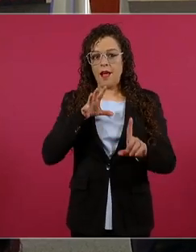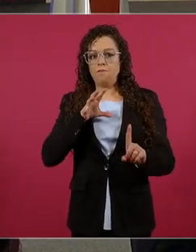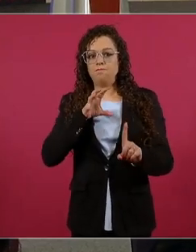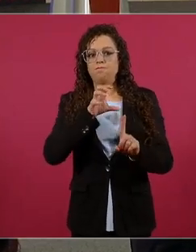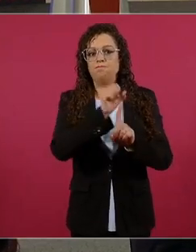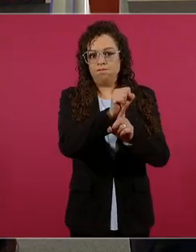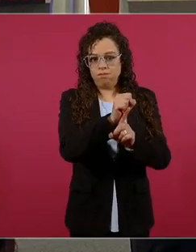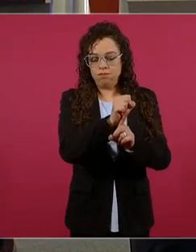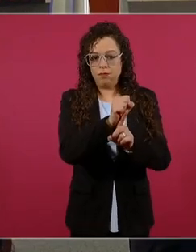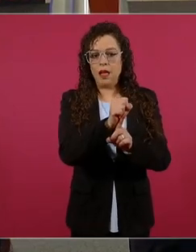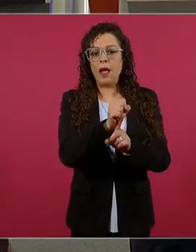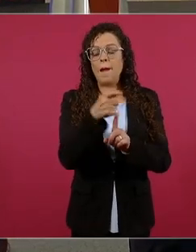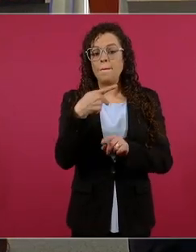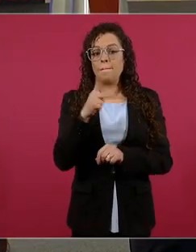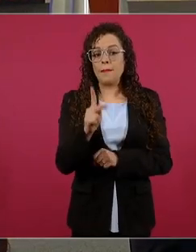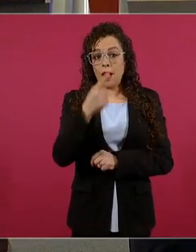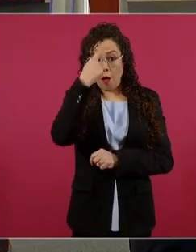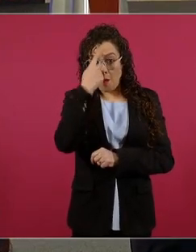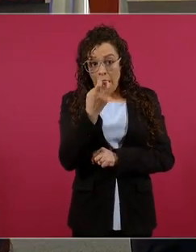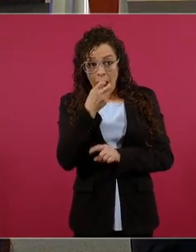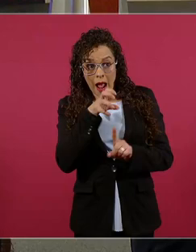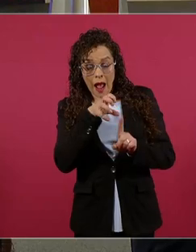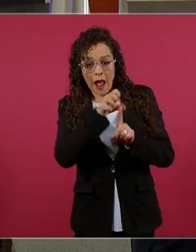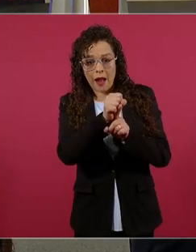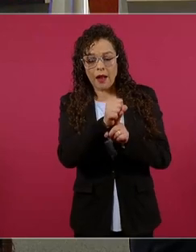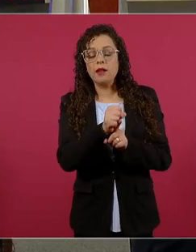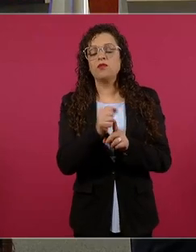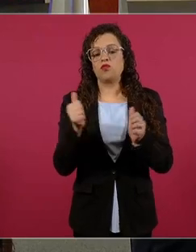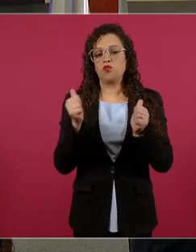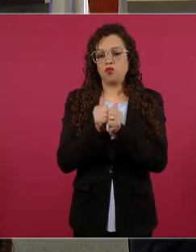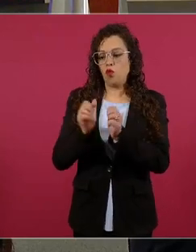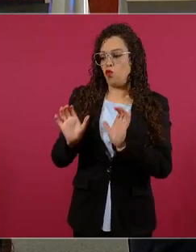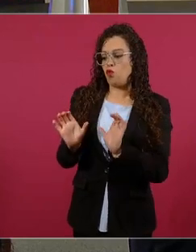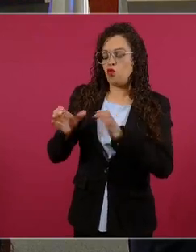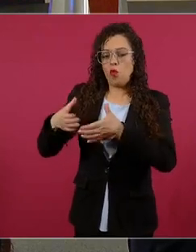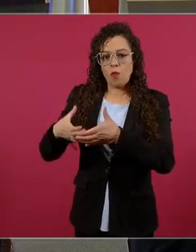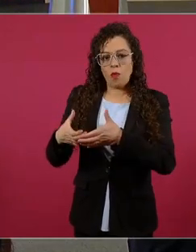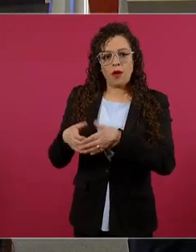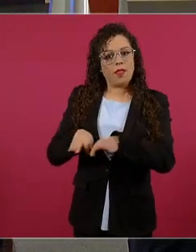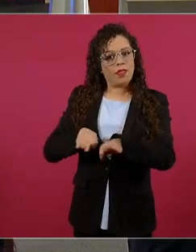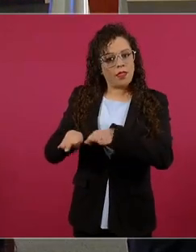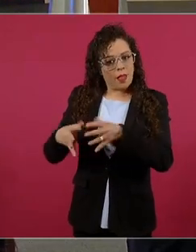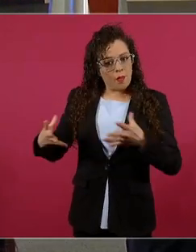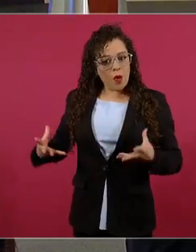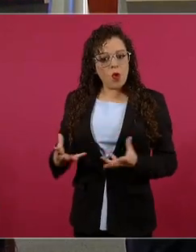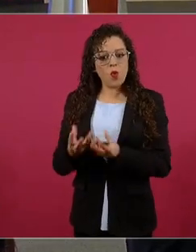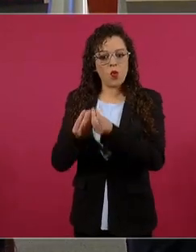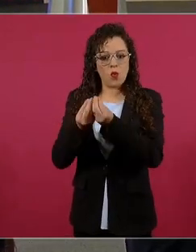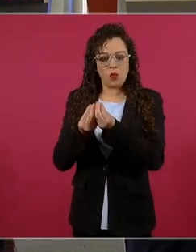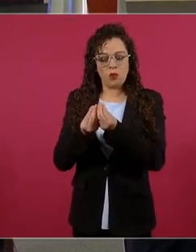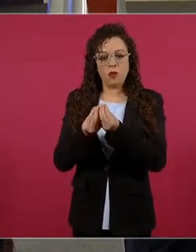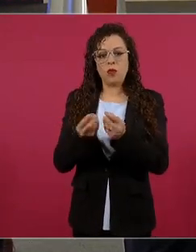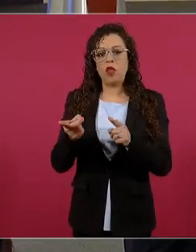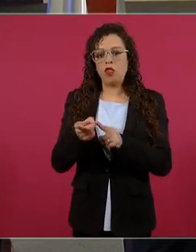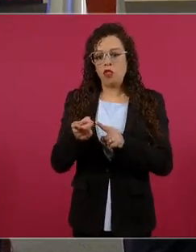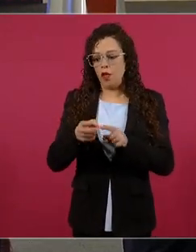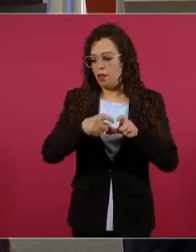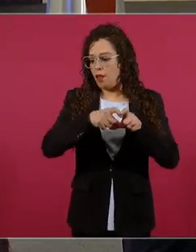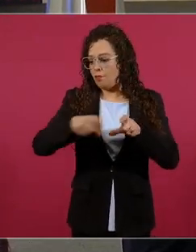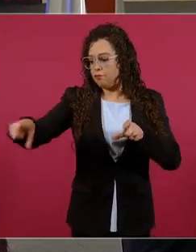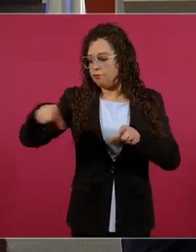las comunidades por donde van las vías. Este trabajo se definió desde el día